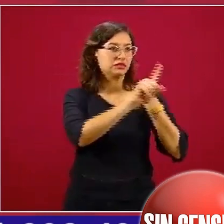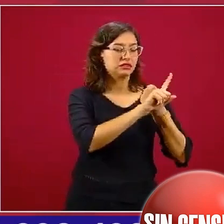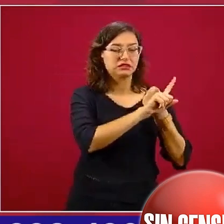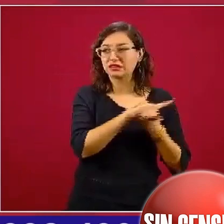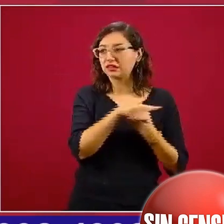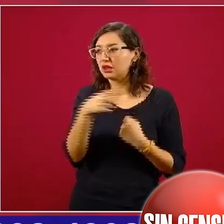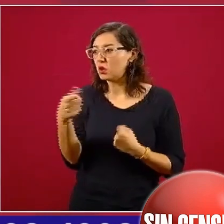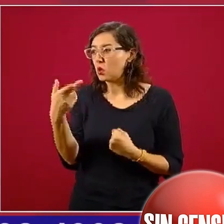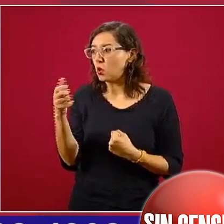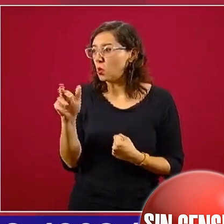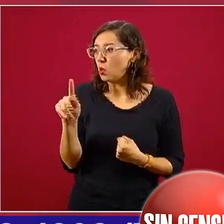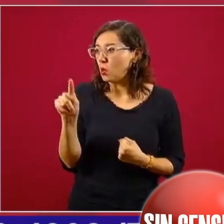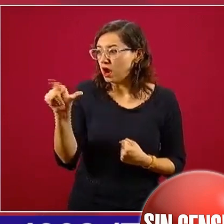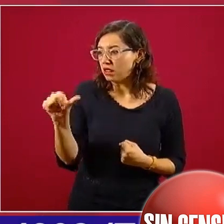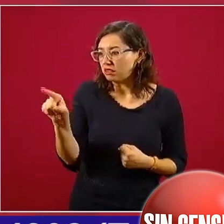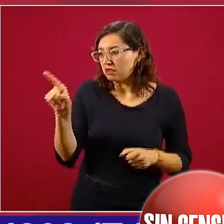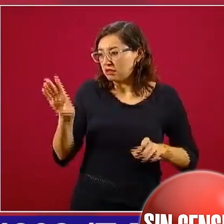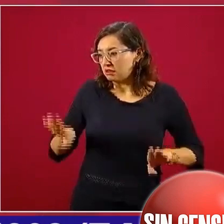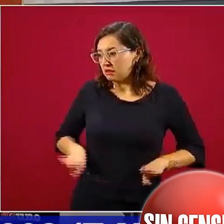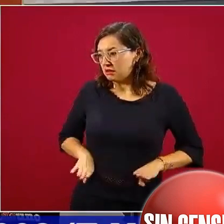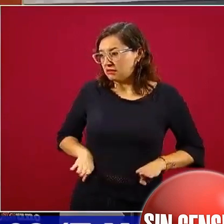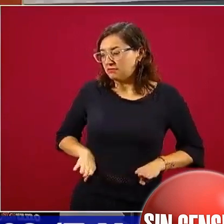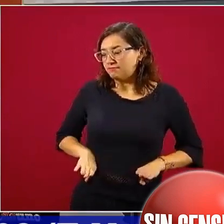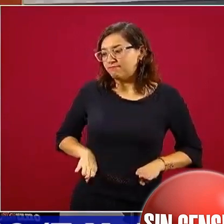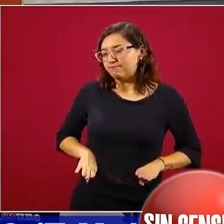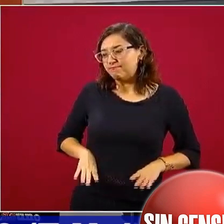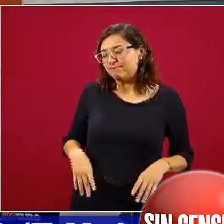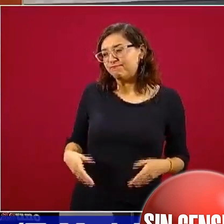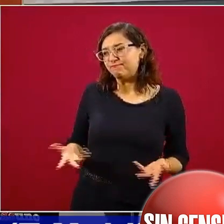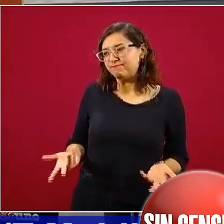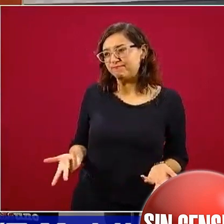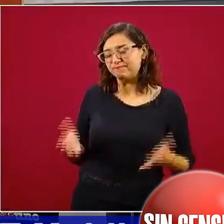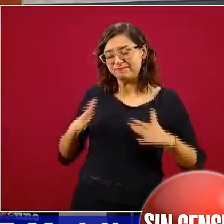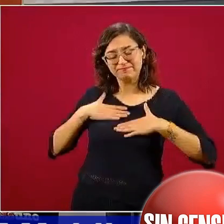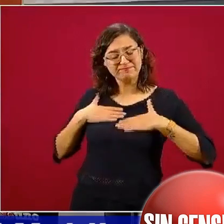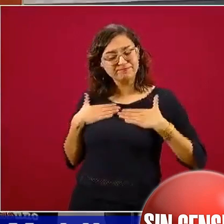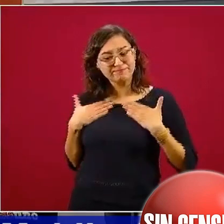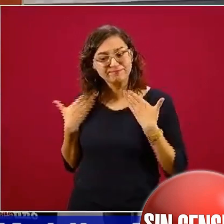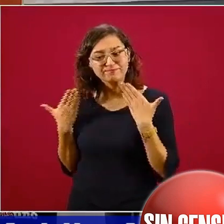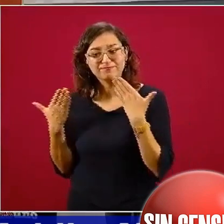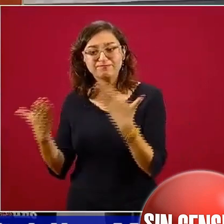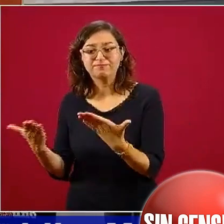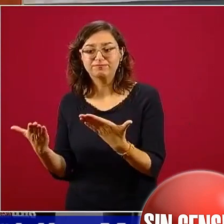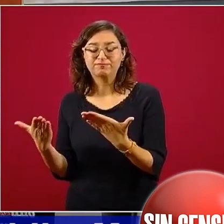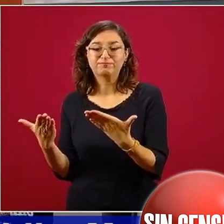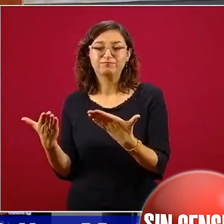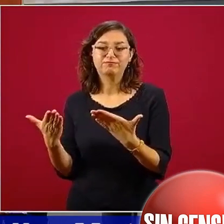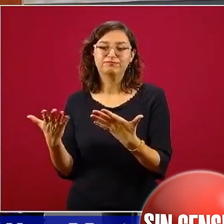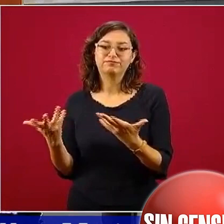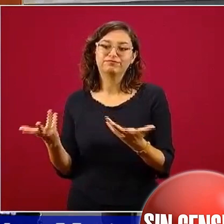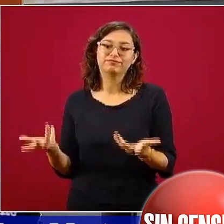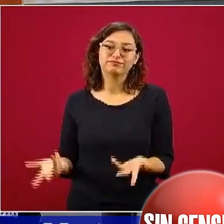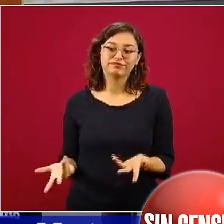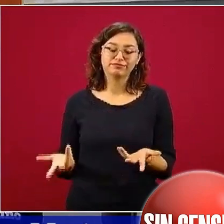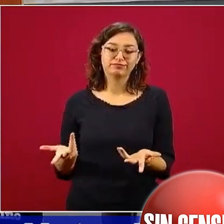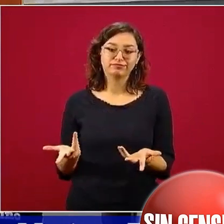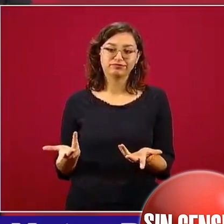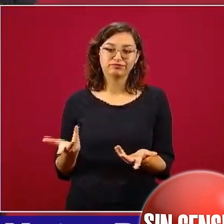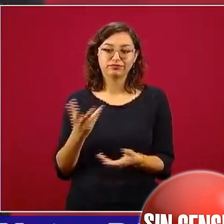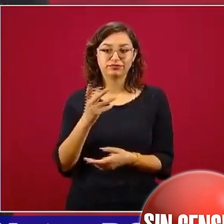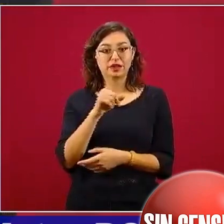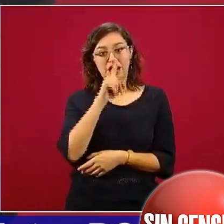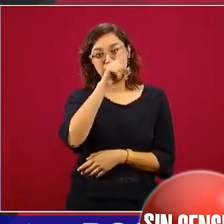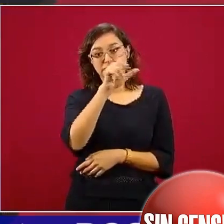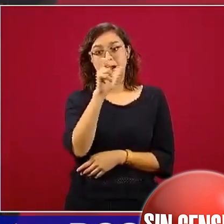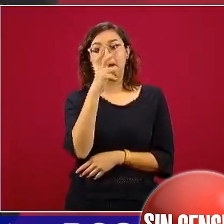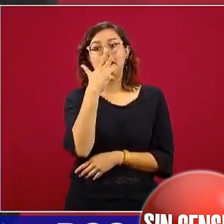porque era un hombre bueno, Madero, y manda porque estaba levantado en armas, Orozco en